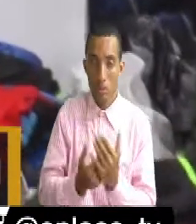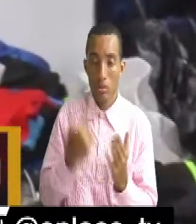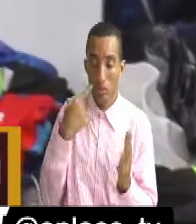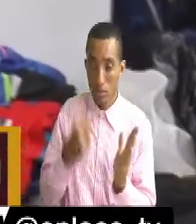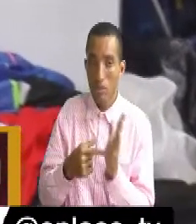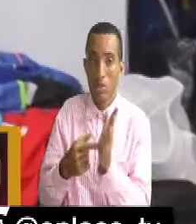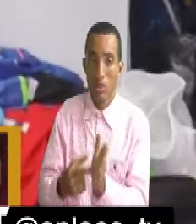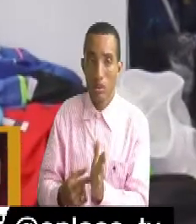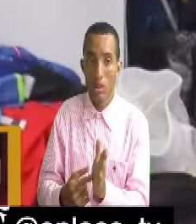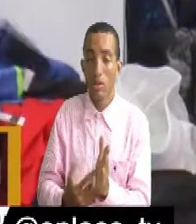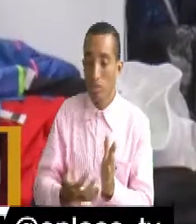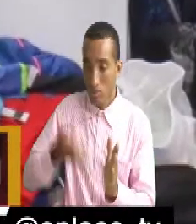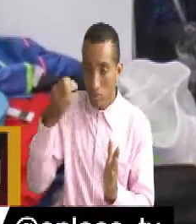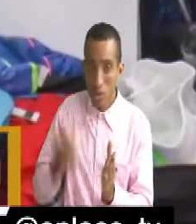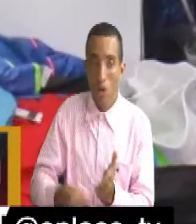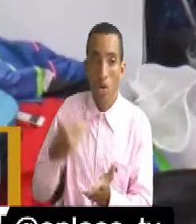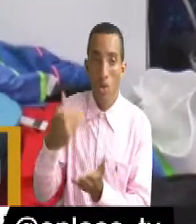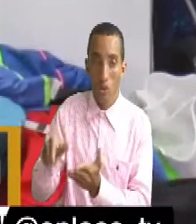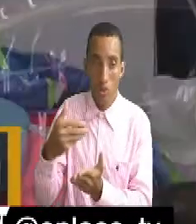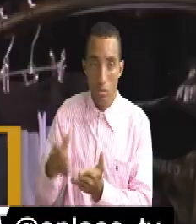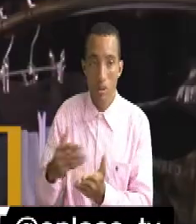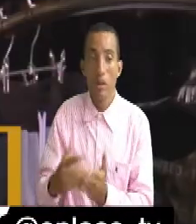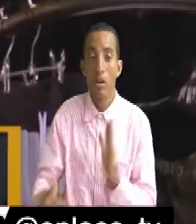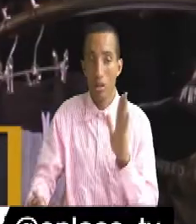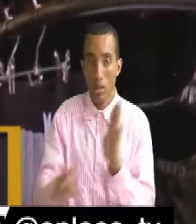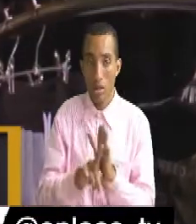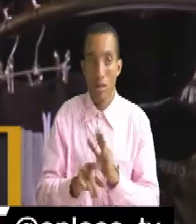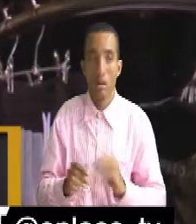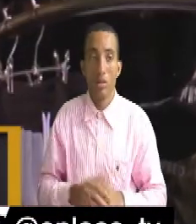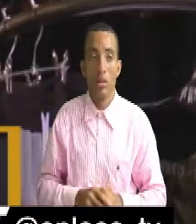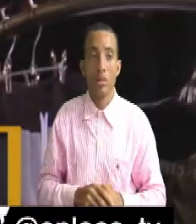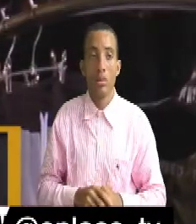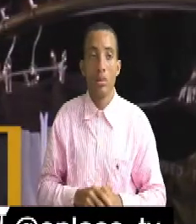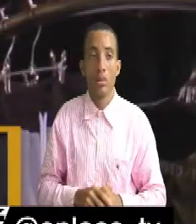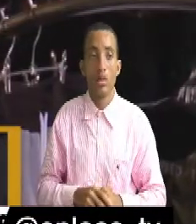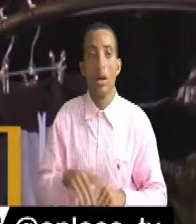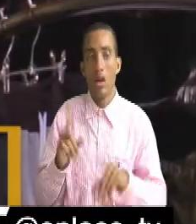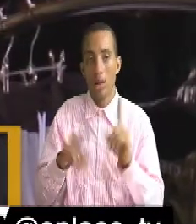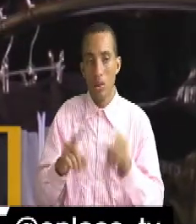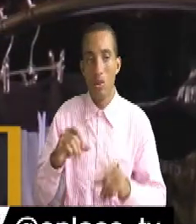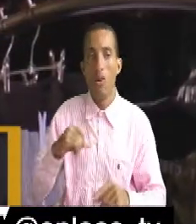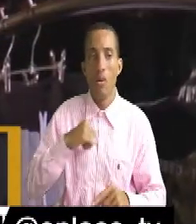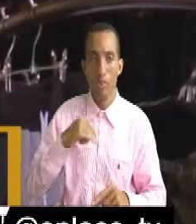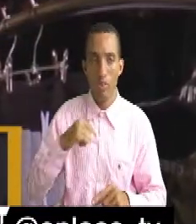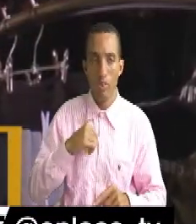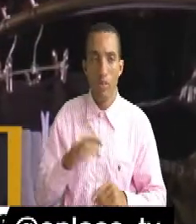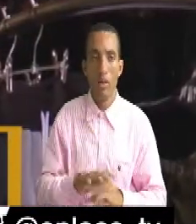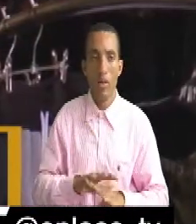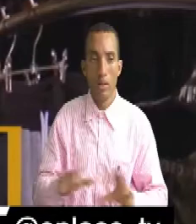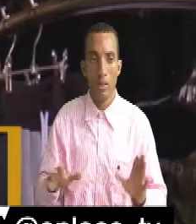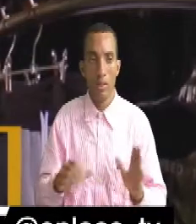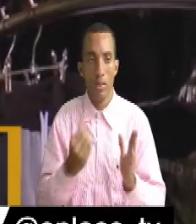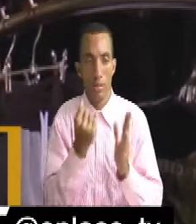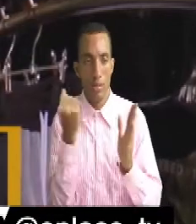que su mercancía fue comprada de manera legal. Es porque tenemos algunas prendas que son de marca,